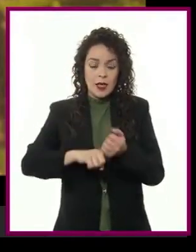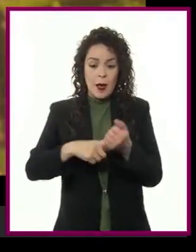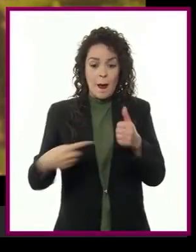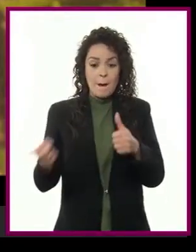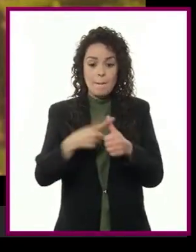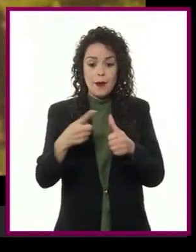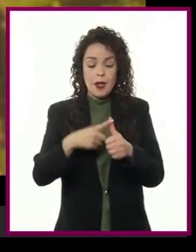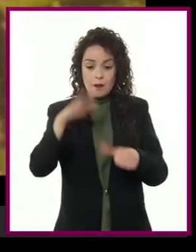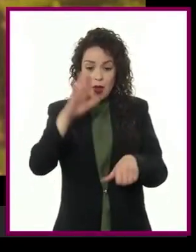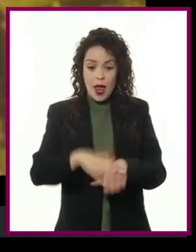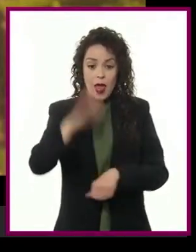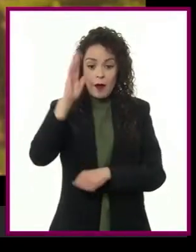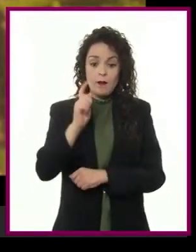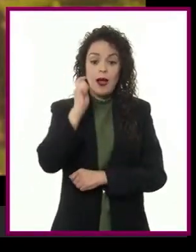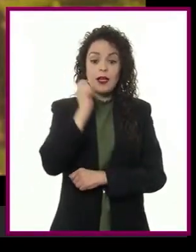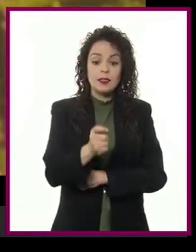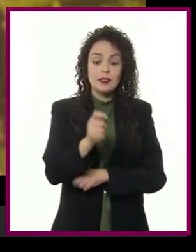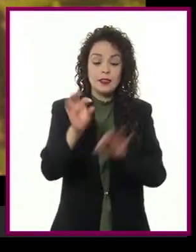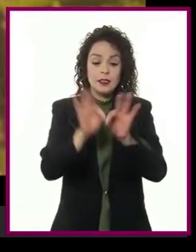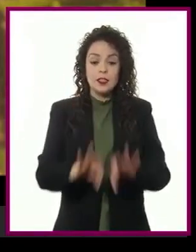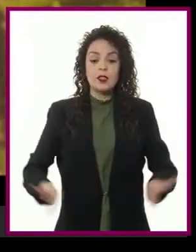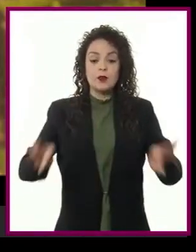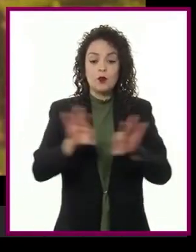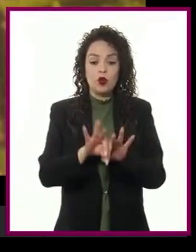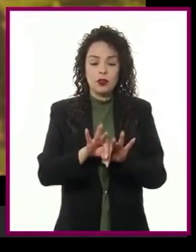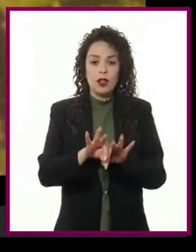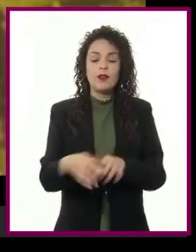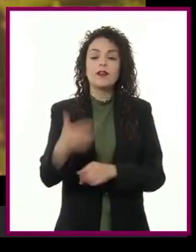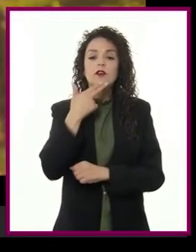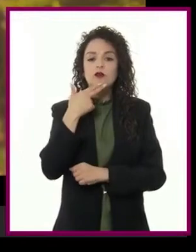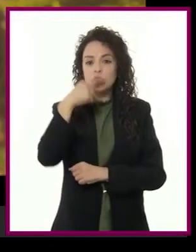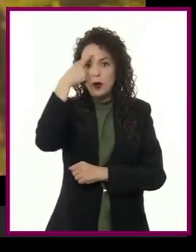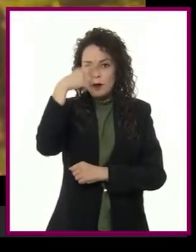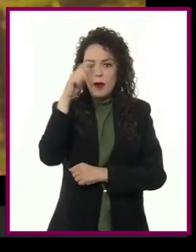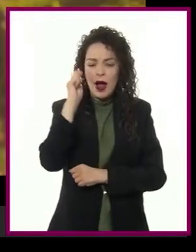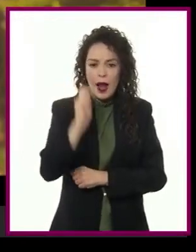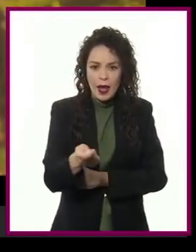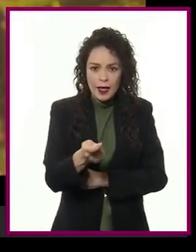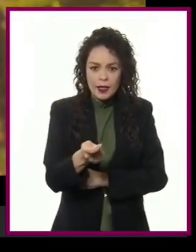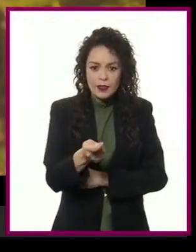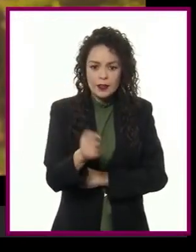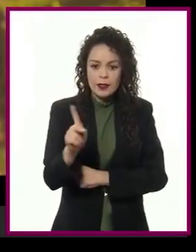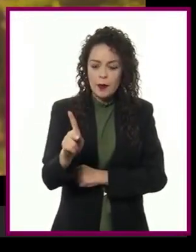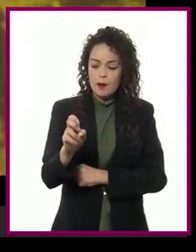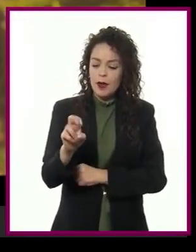más esencial de las propiedades. Servía para determinar